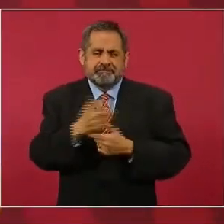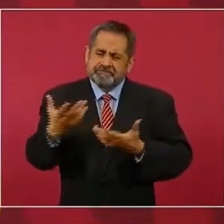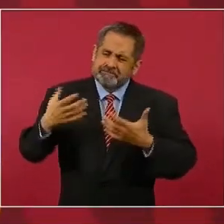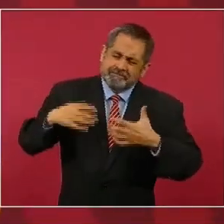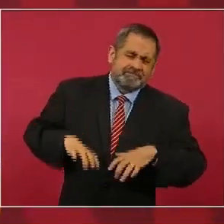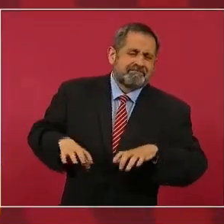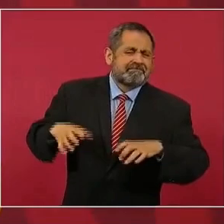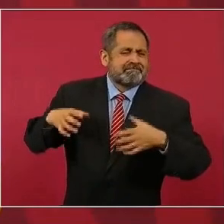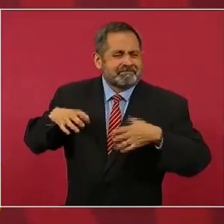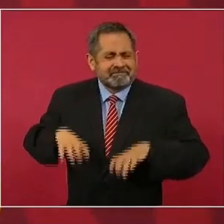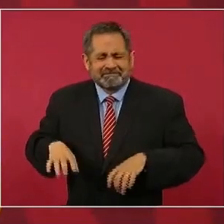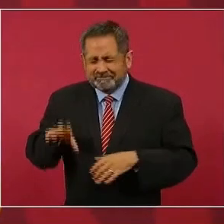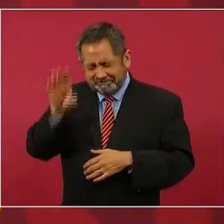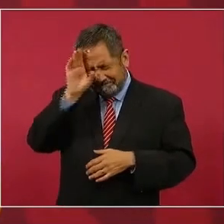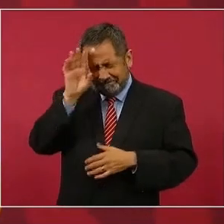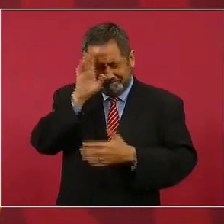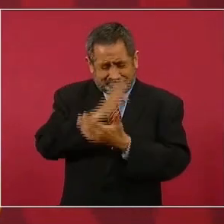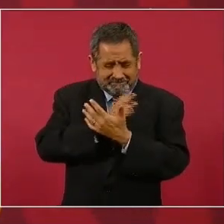robando